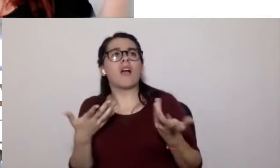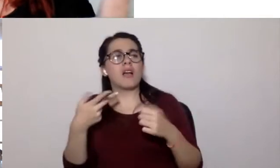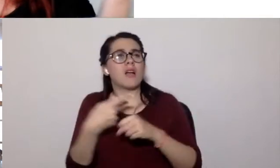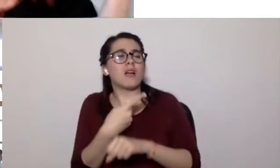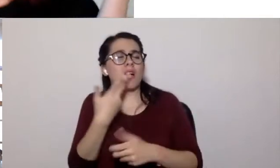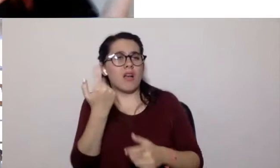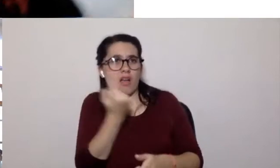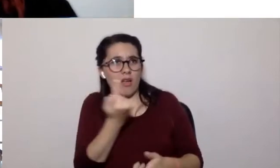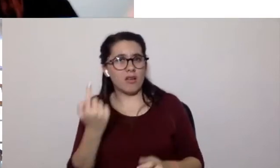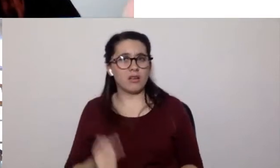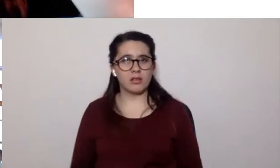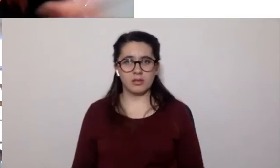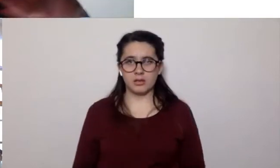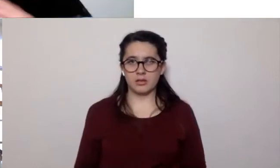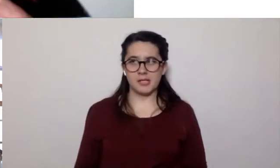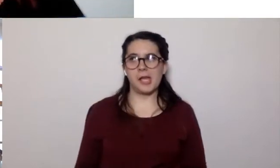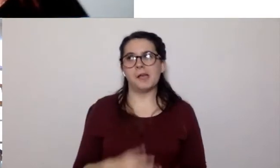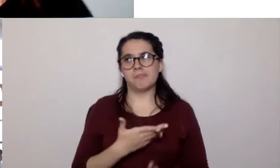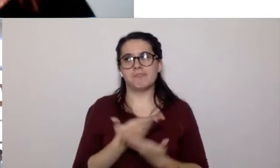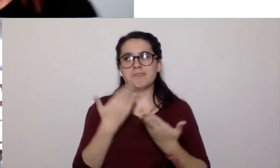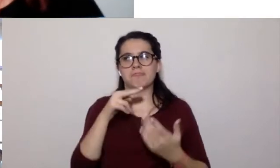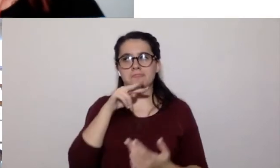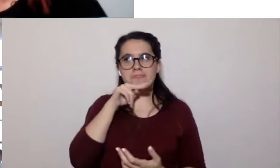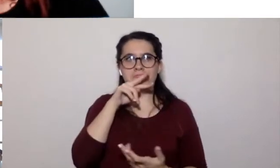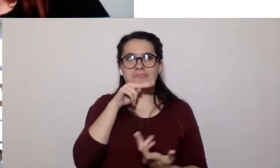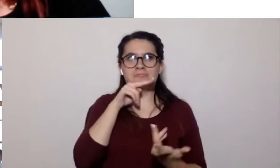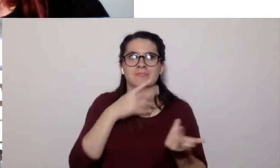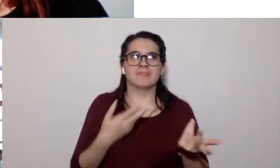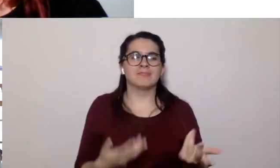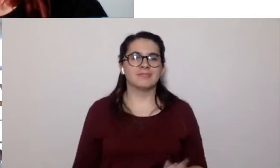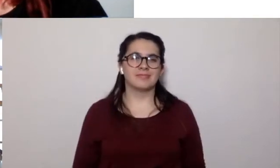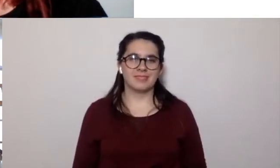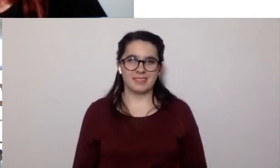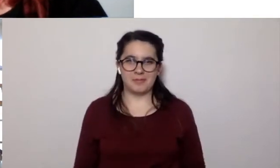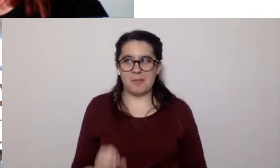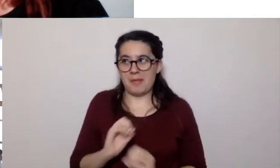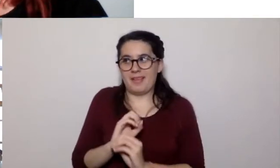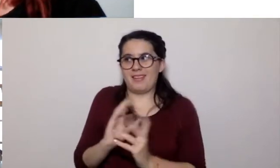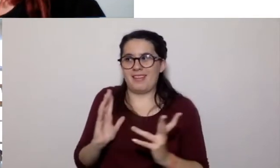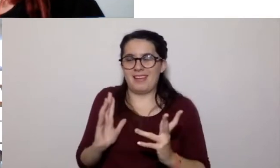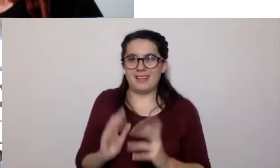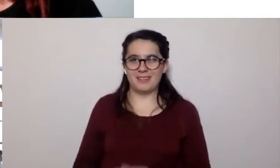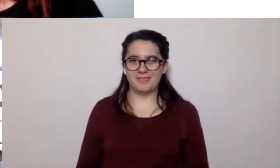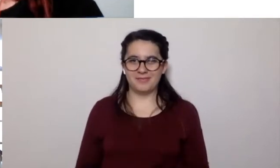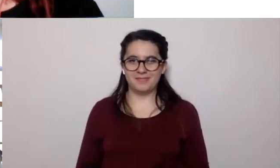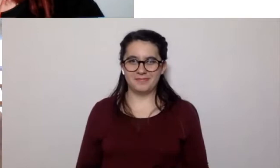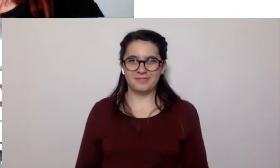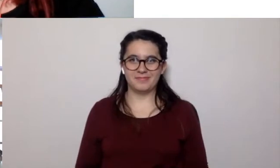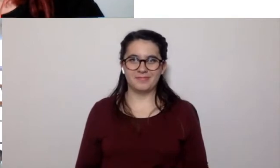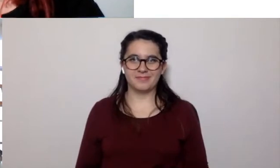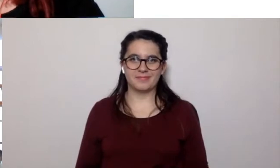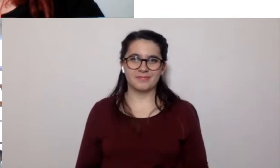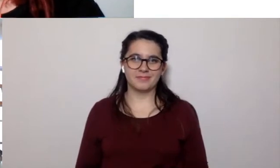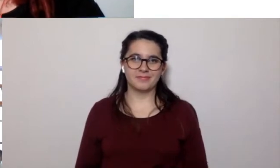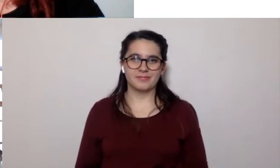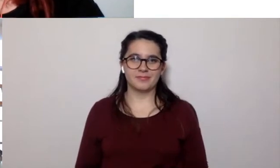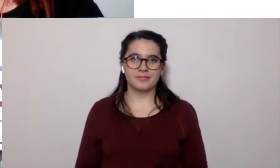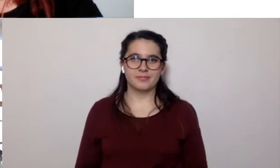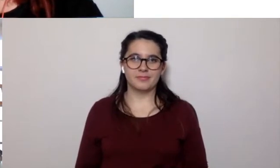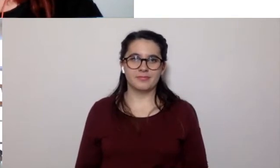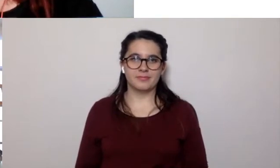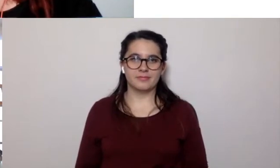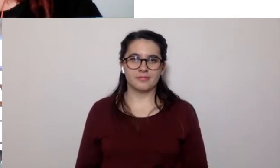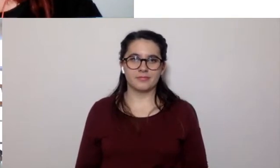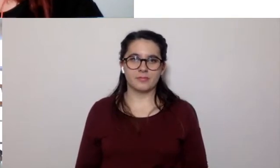te dicen nada, entonces preocúpate porque está peor, ¿no? Claro, claro. O entonces, o sea, primero empiezas con adivinar